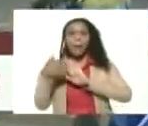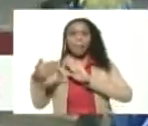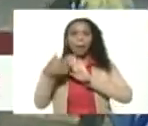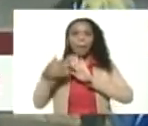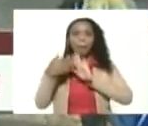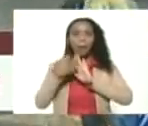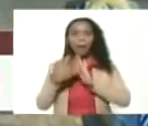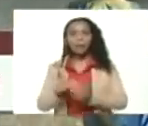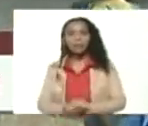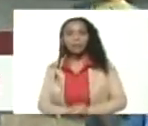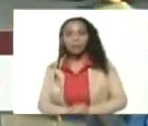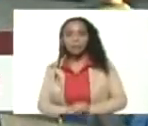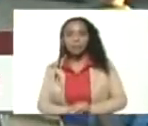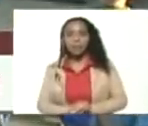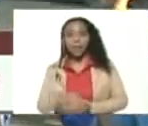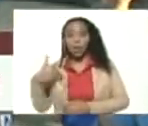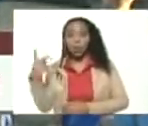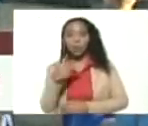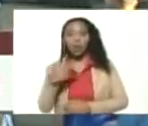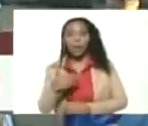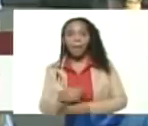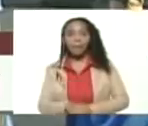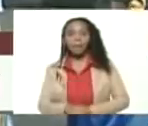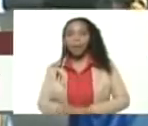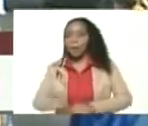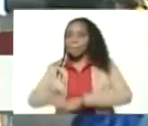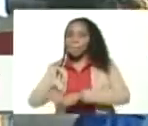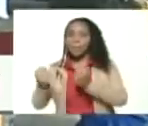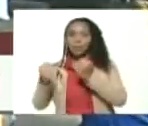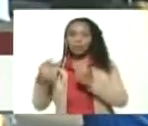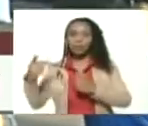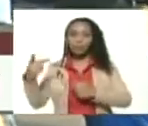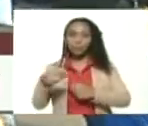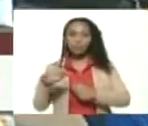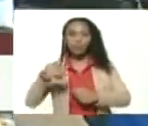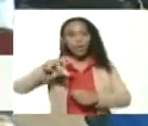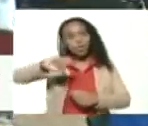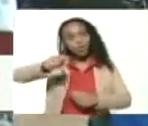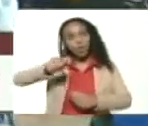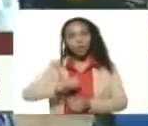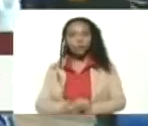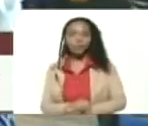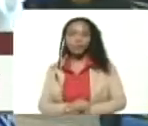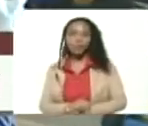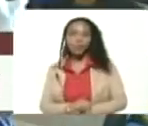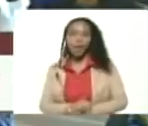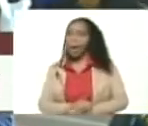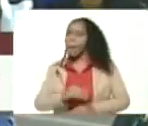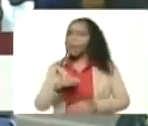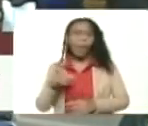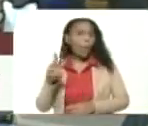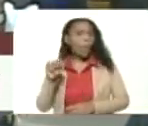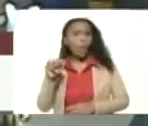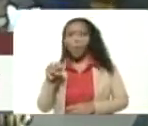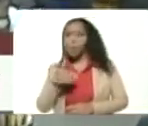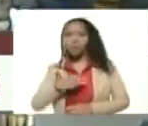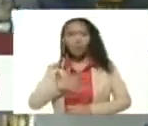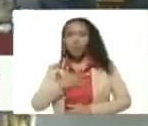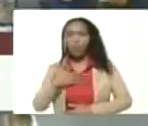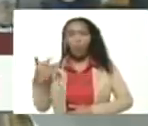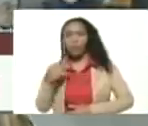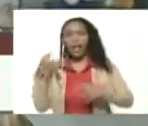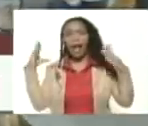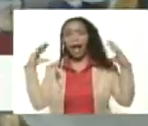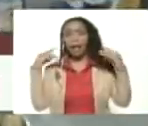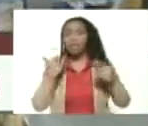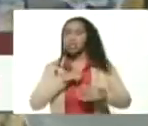chorro y lo cortó. ¡Pin! Nos cortó el chorro. Pero lo que no pudo cortarnos fue las alas. Y estamos